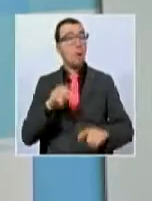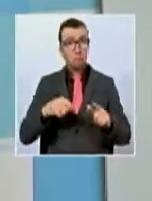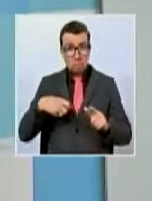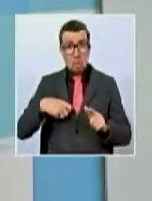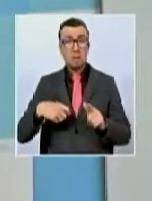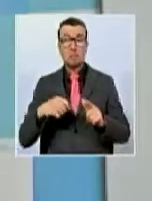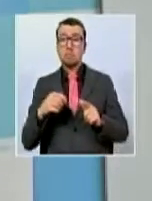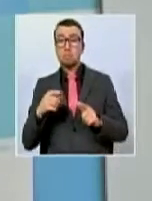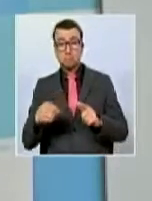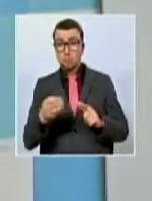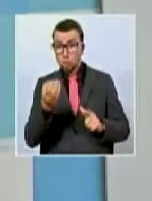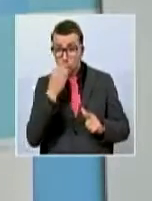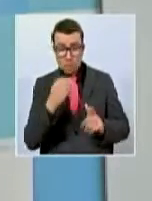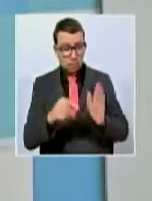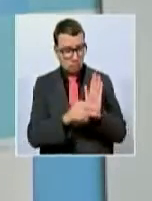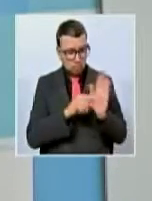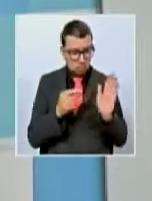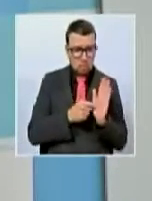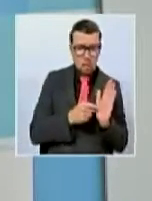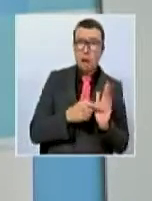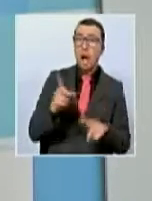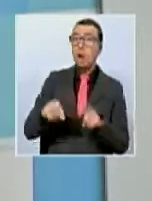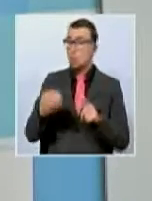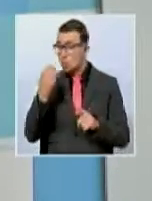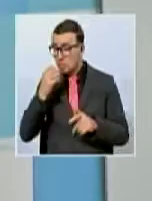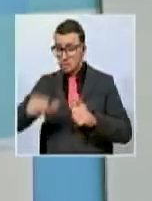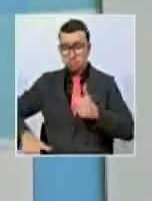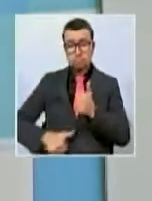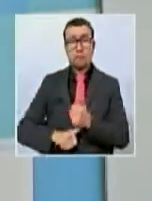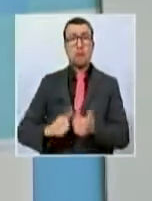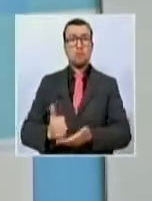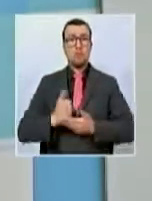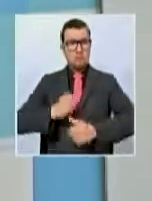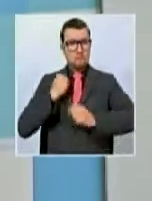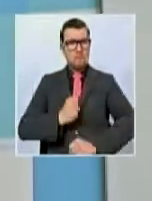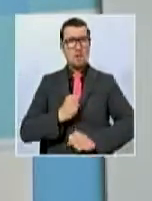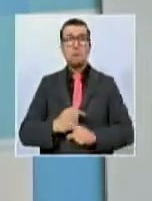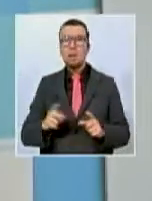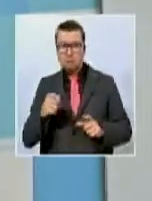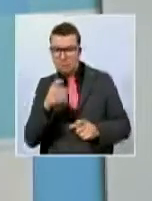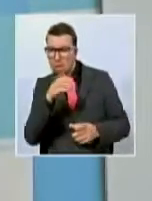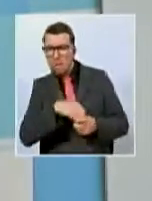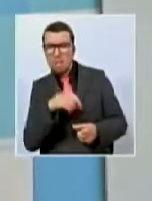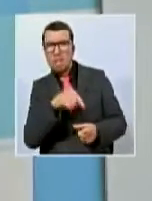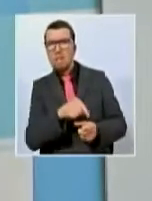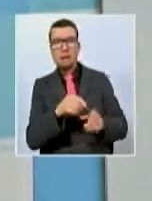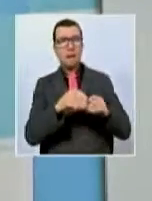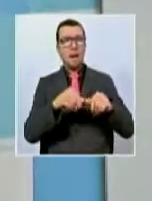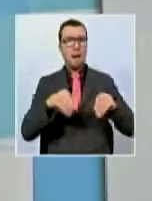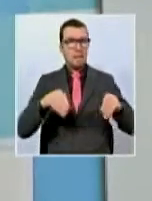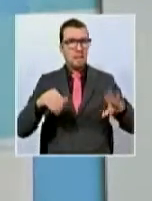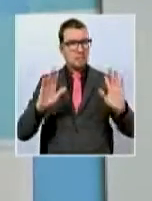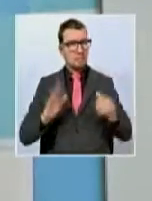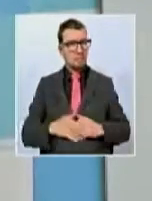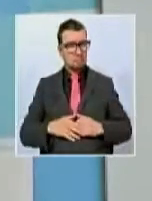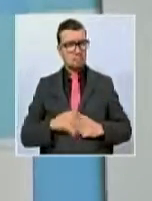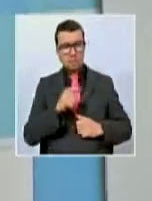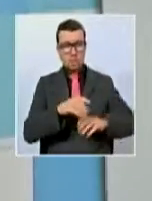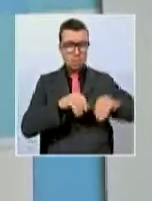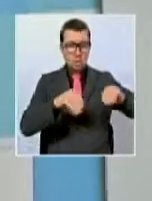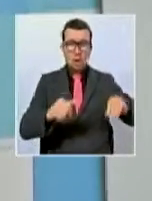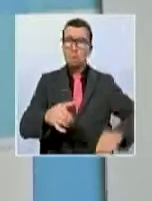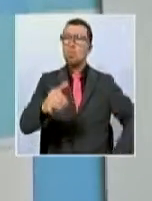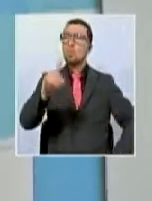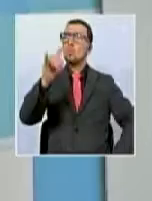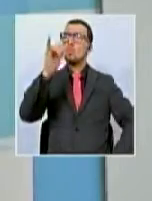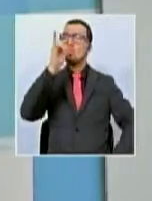como alimentos, otras como suplementos dietarios. Y realmente lo que contienen son unas harinas. Unas harinas que lo único que van a